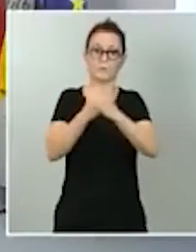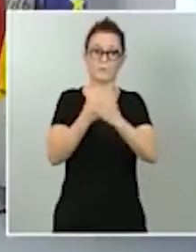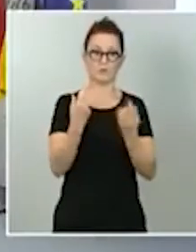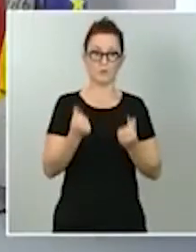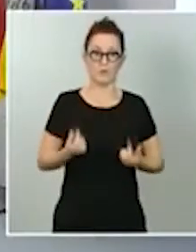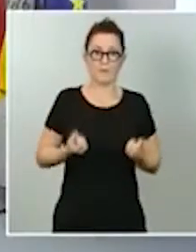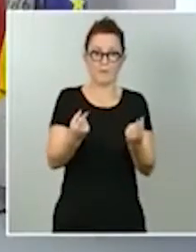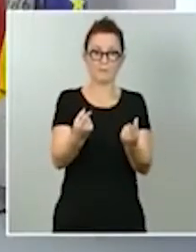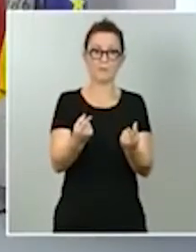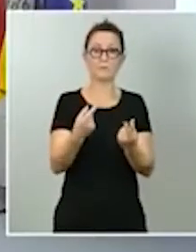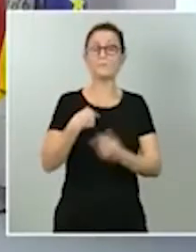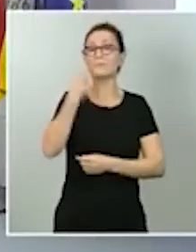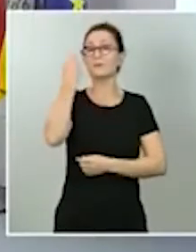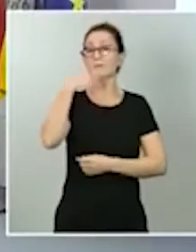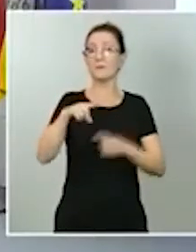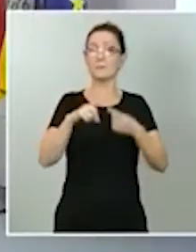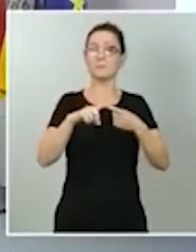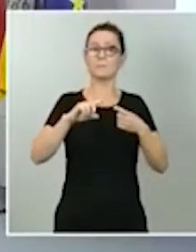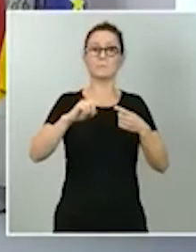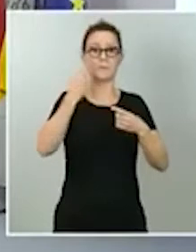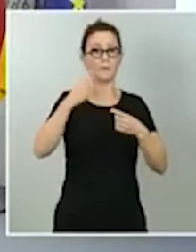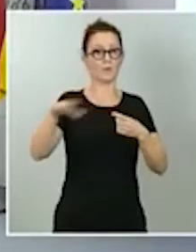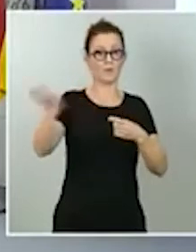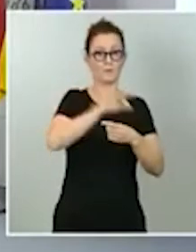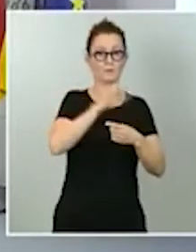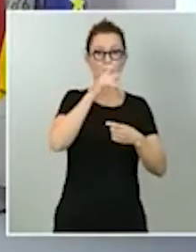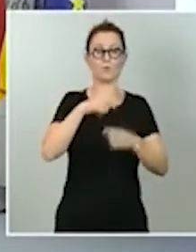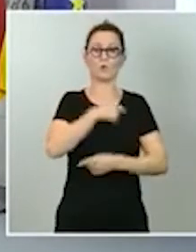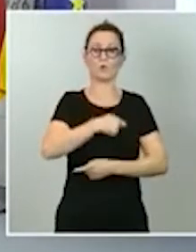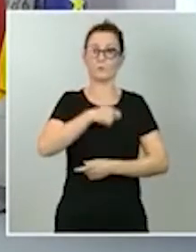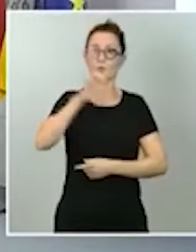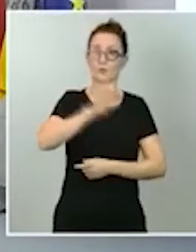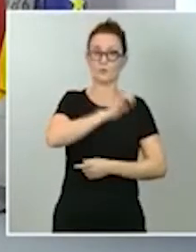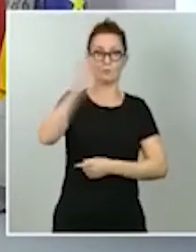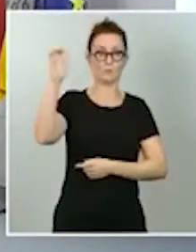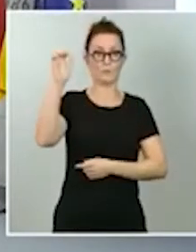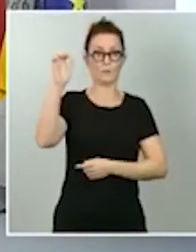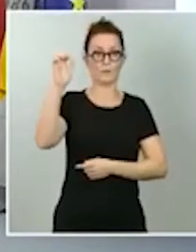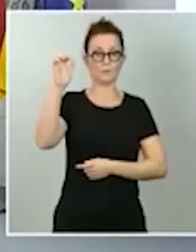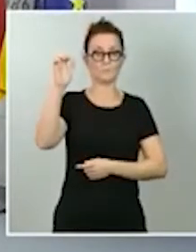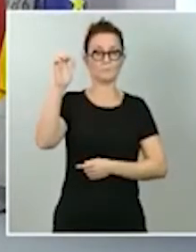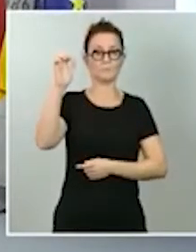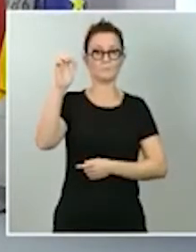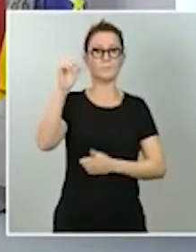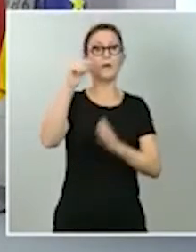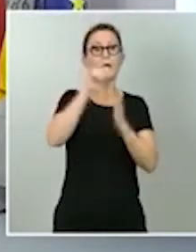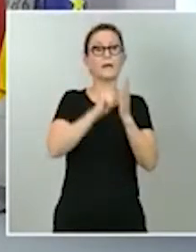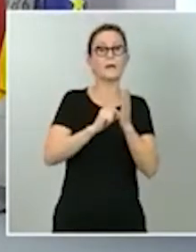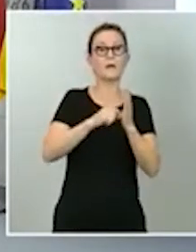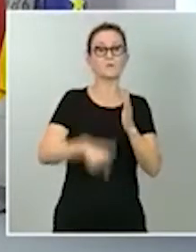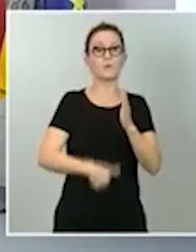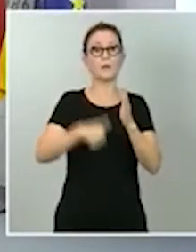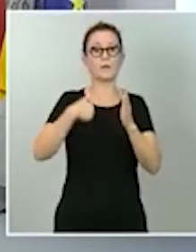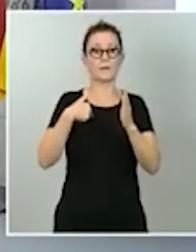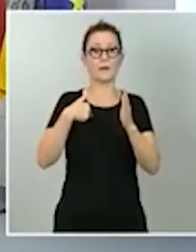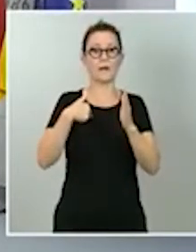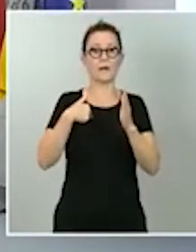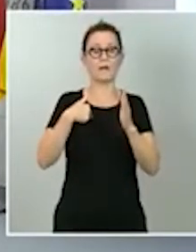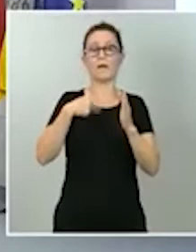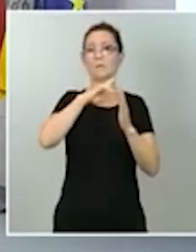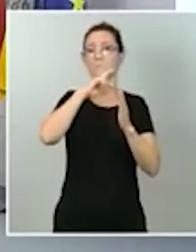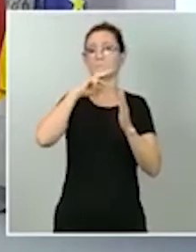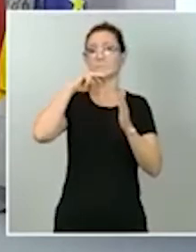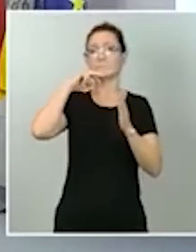saben la decisión adoptada por la comisión europea de aplicar la cláusula general de salvaguarda del pacto de estabilidad y